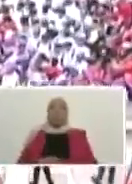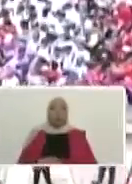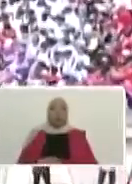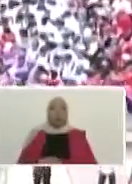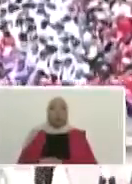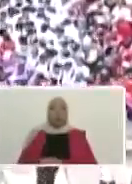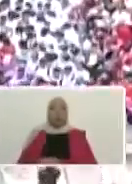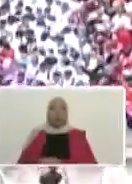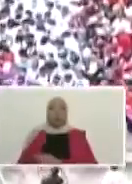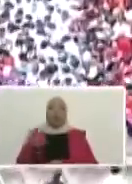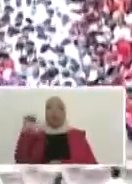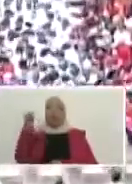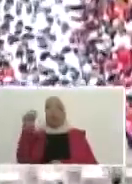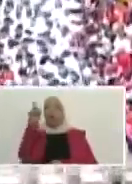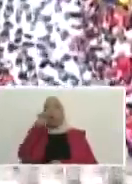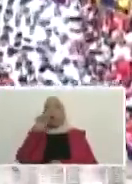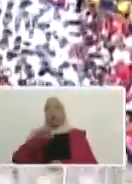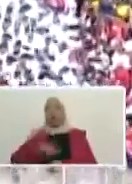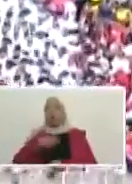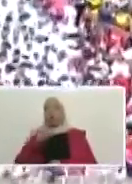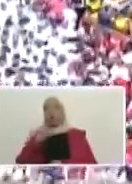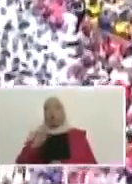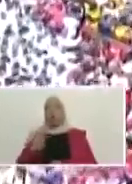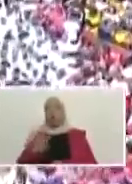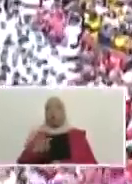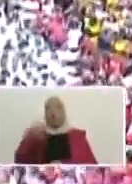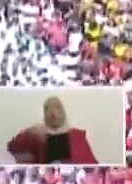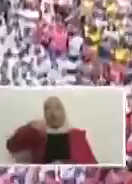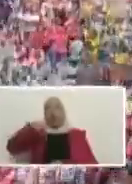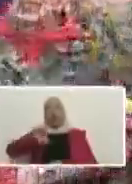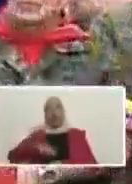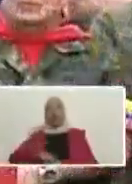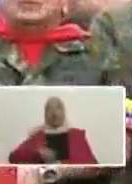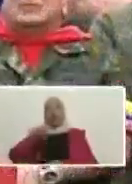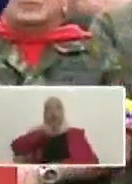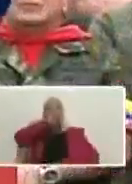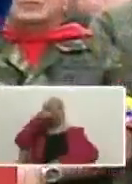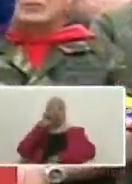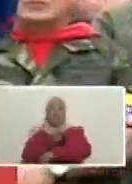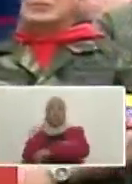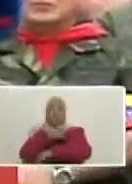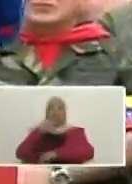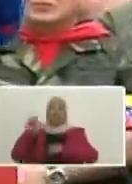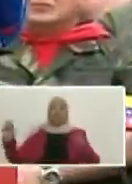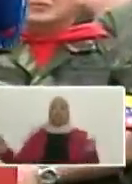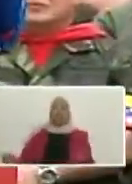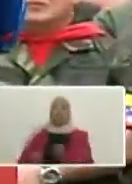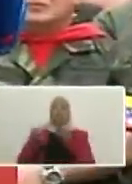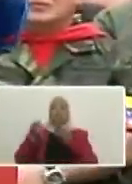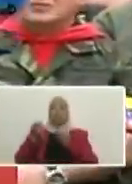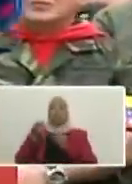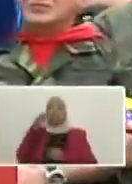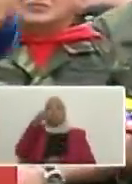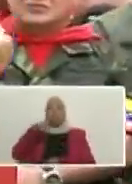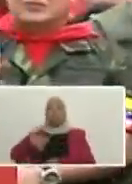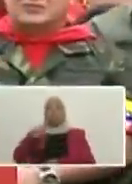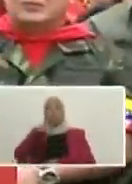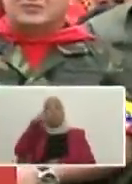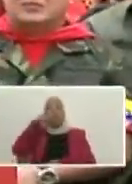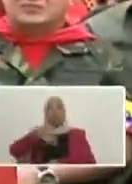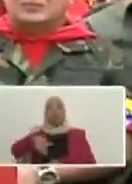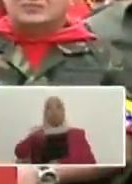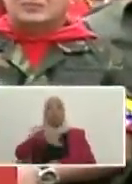Pero en estos 10 años puedo decir que estoy aquí por la fortaleza espiritual y moral del